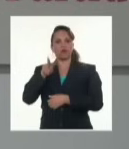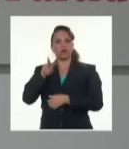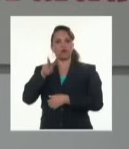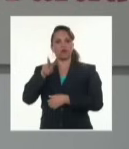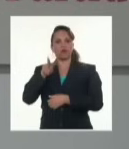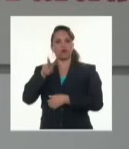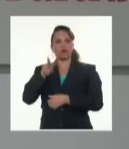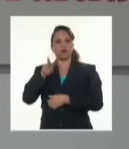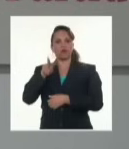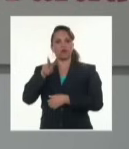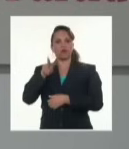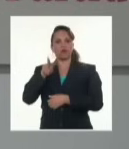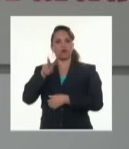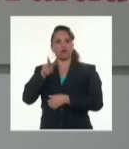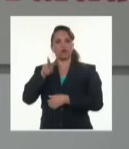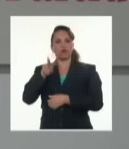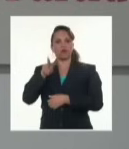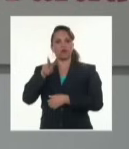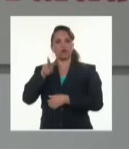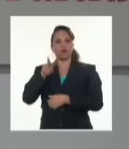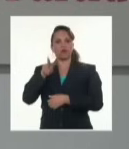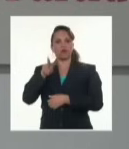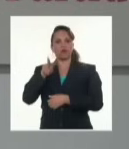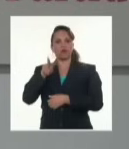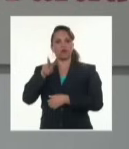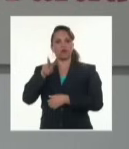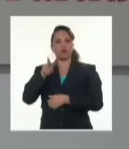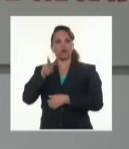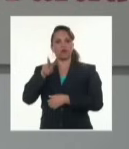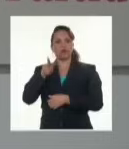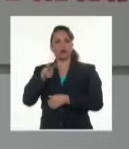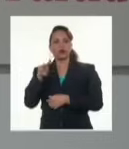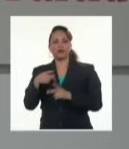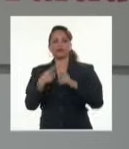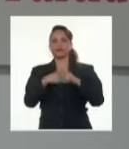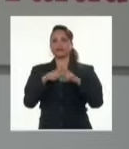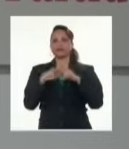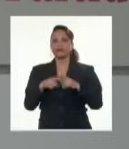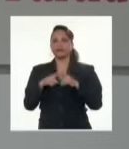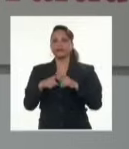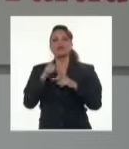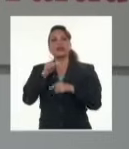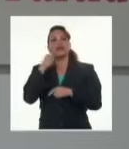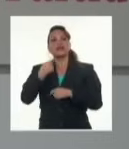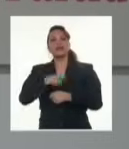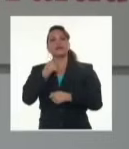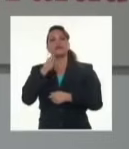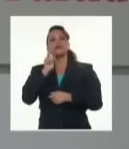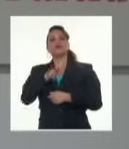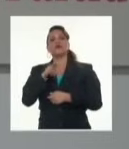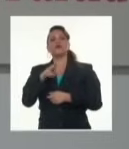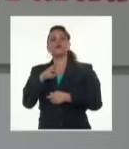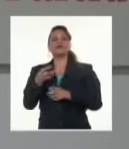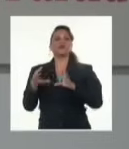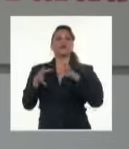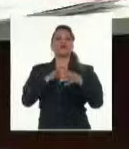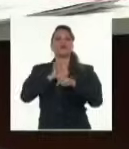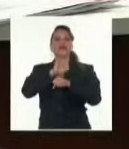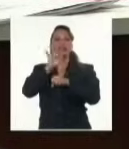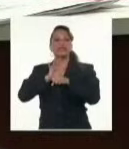yo sabía que este programa de hoy y que ese segmento en particular iba a tener lo suyo y tenemos que encontrar diseñar mecanismos de